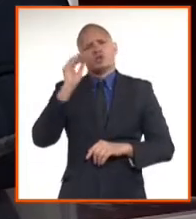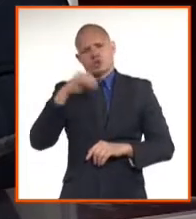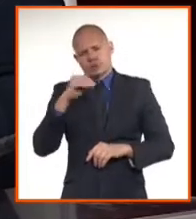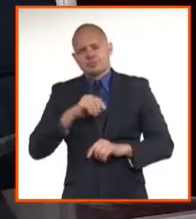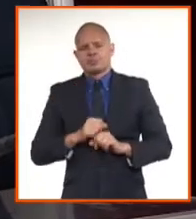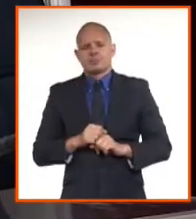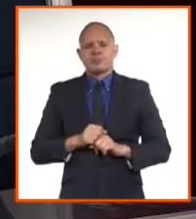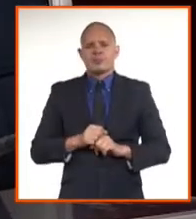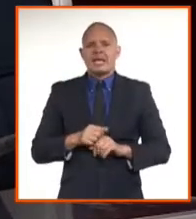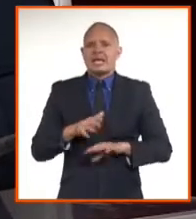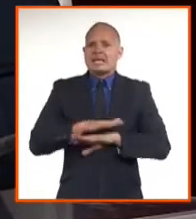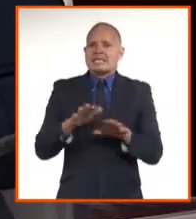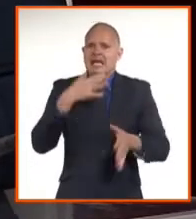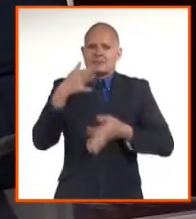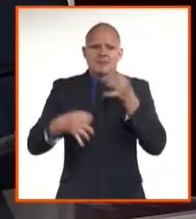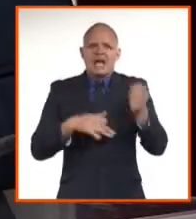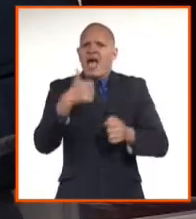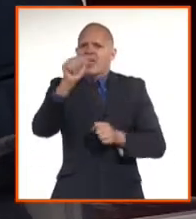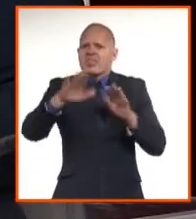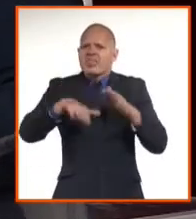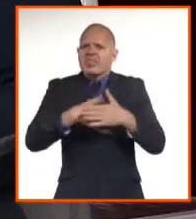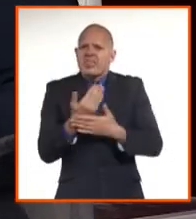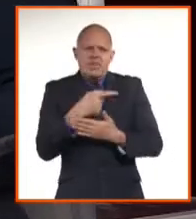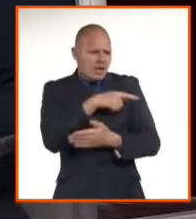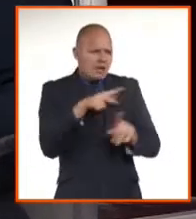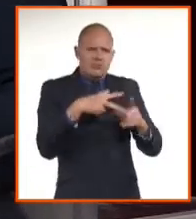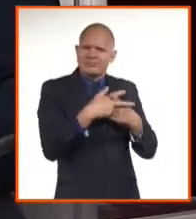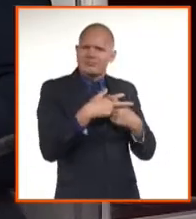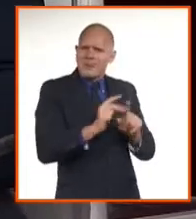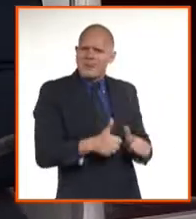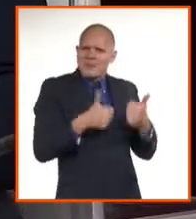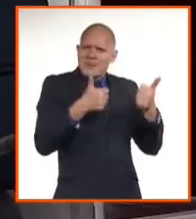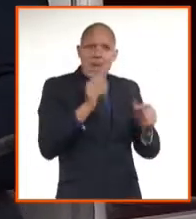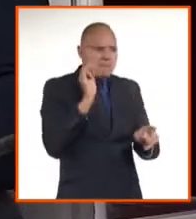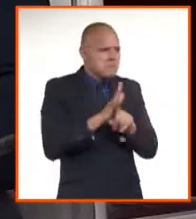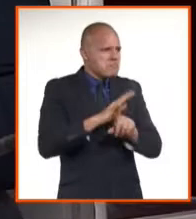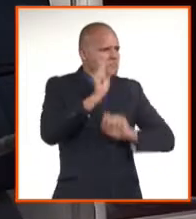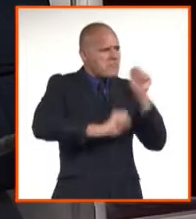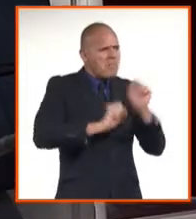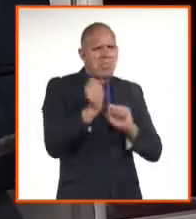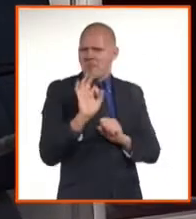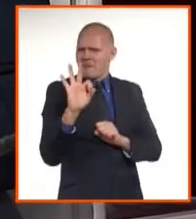que después de los 10 días este bloque vuelva a salir y esté fuera de servicio?